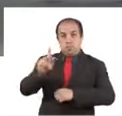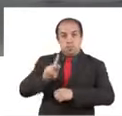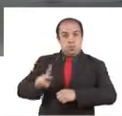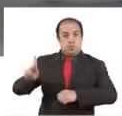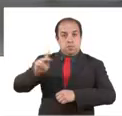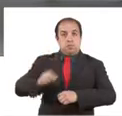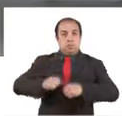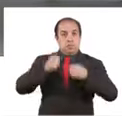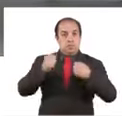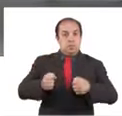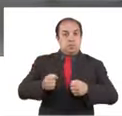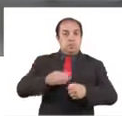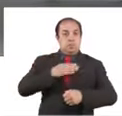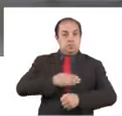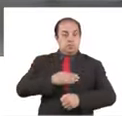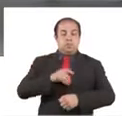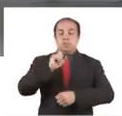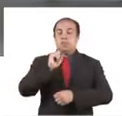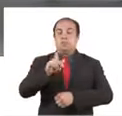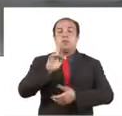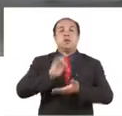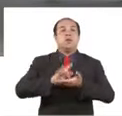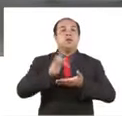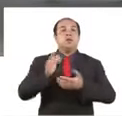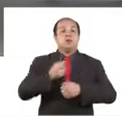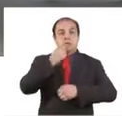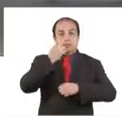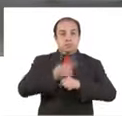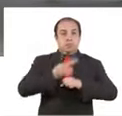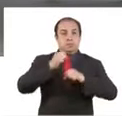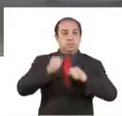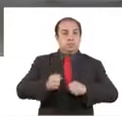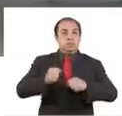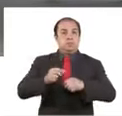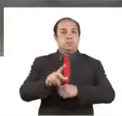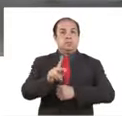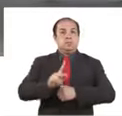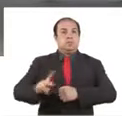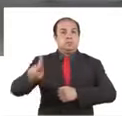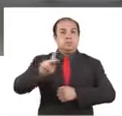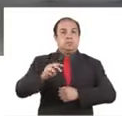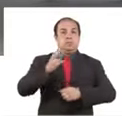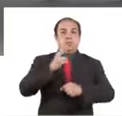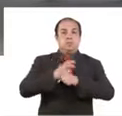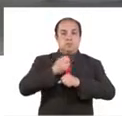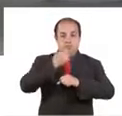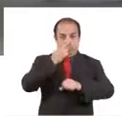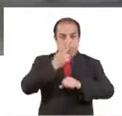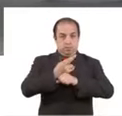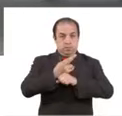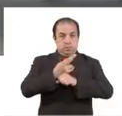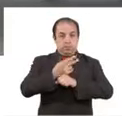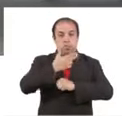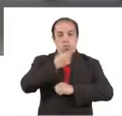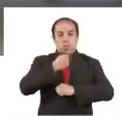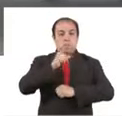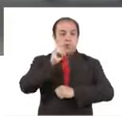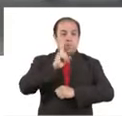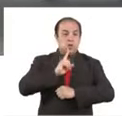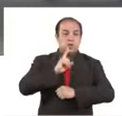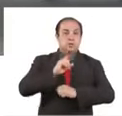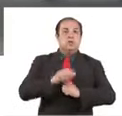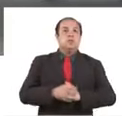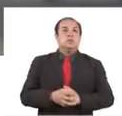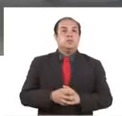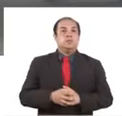supuesto, agradecerles al secretario de Seguridad Ciudadana, a los subsecretarios, subsecretaria, a